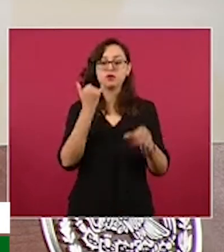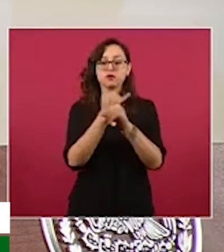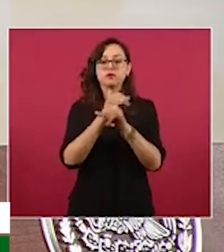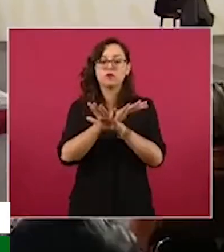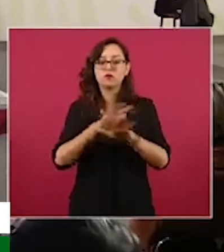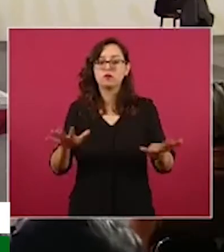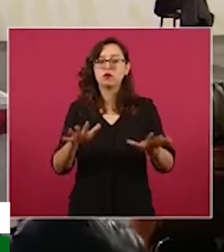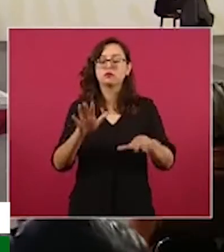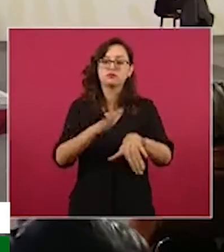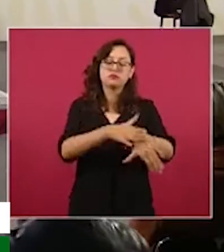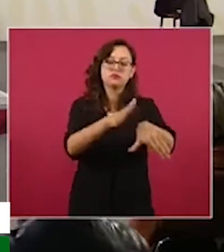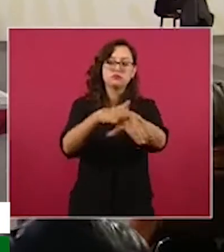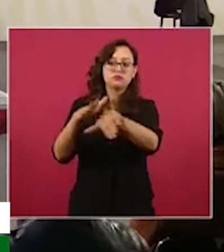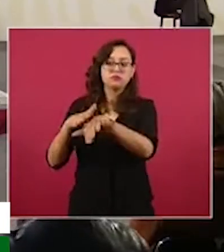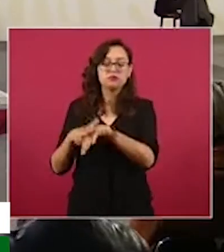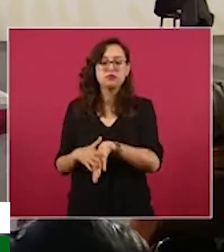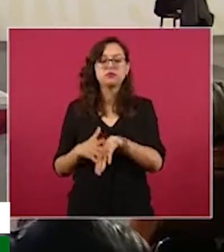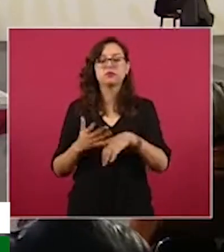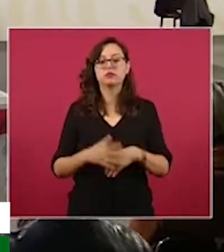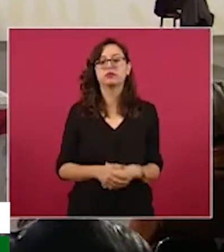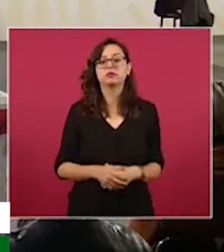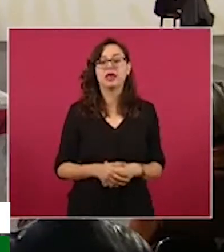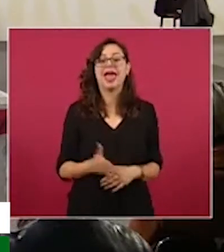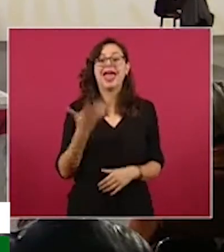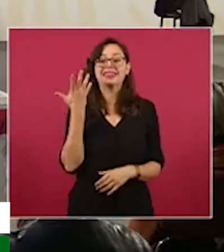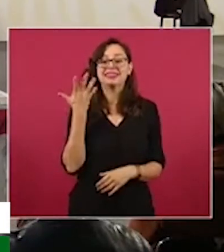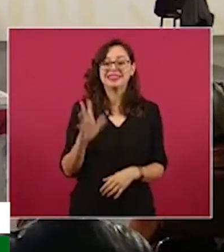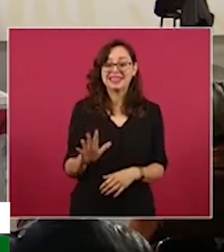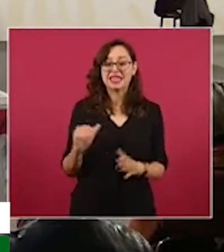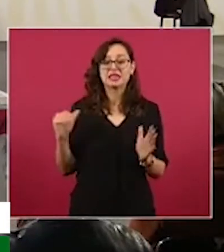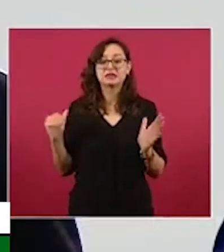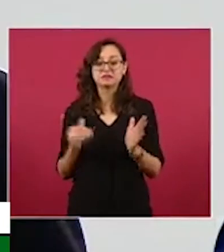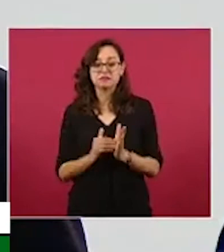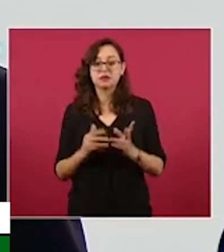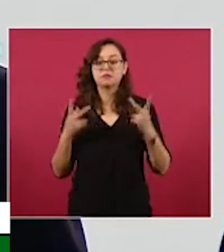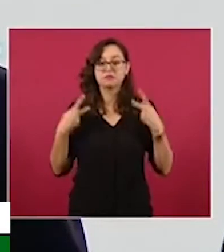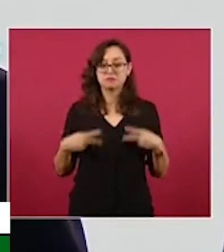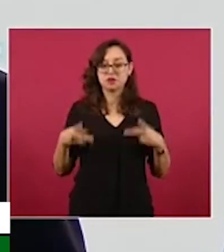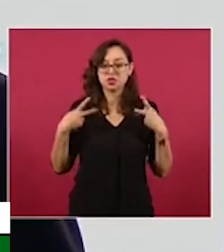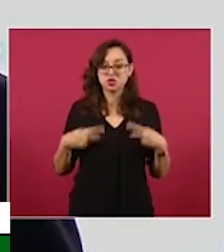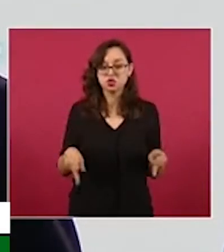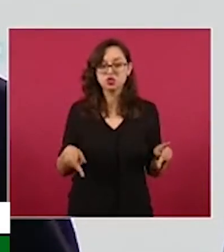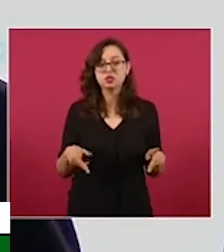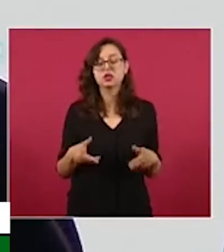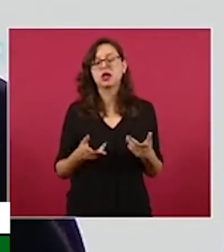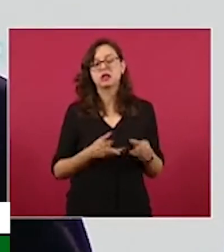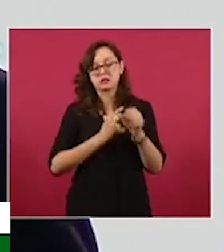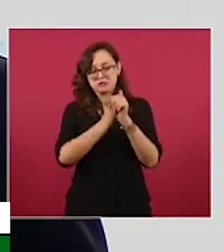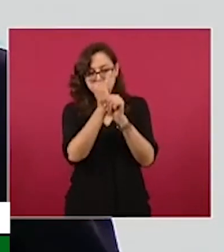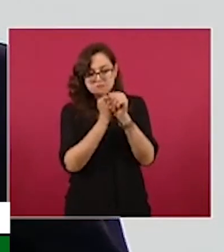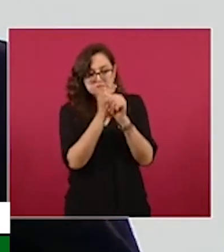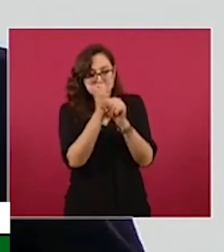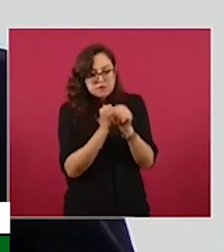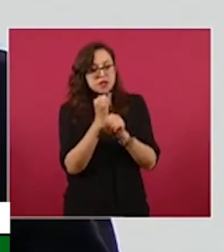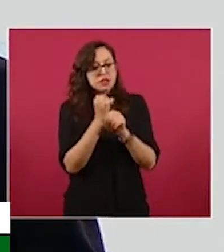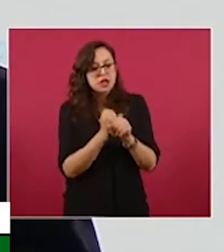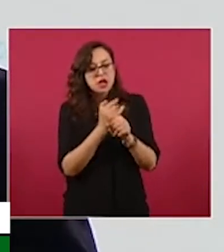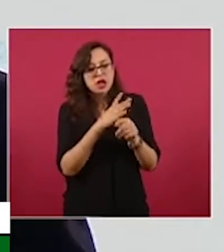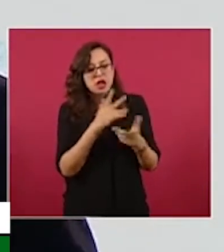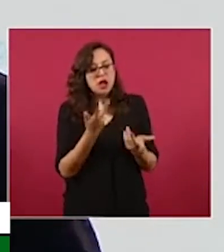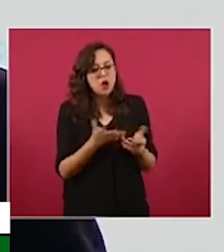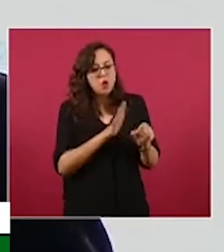seguridad social. Más de cerca de 10,000 personas consultaron la página para ver los requisitos, para ver